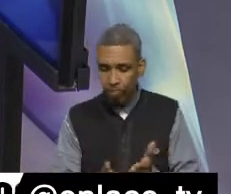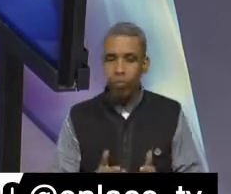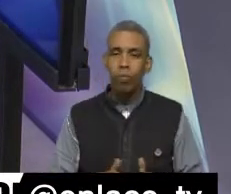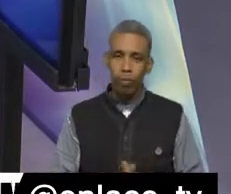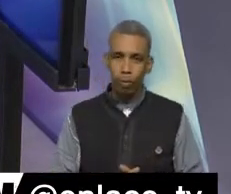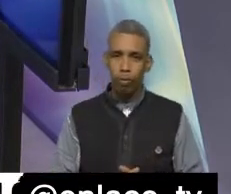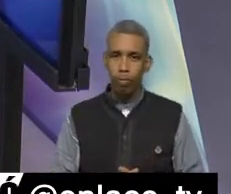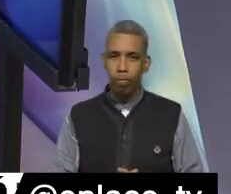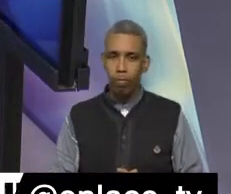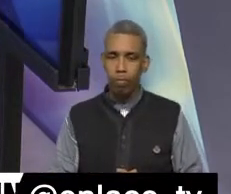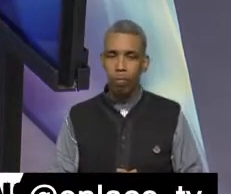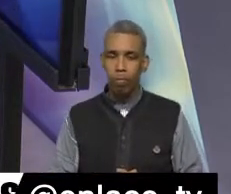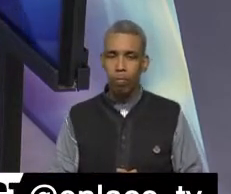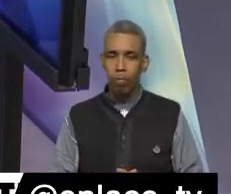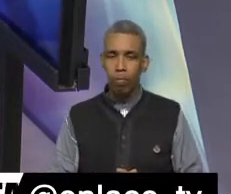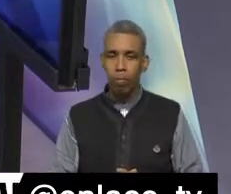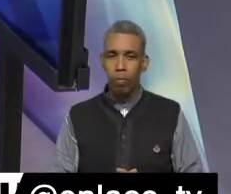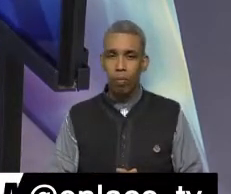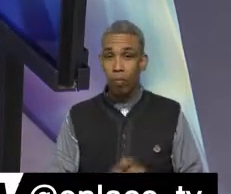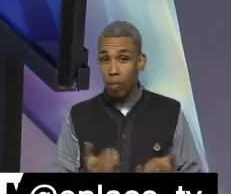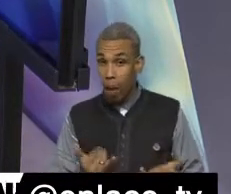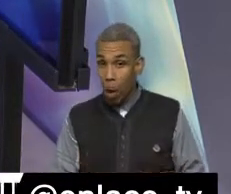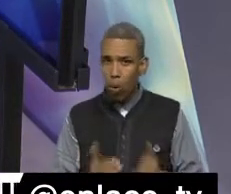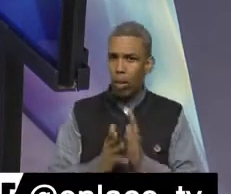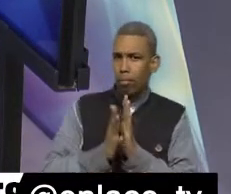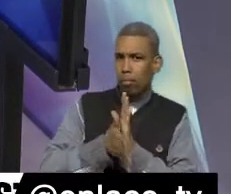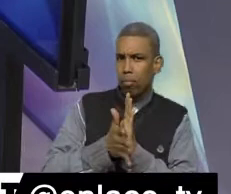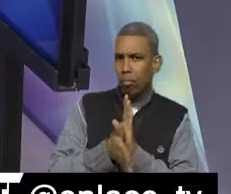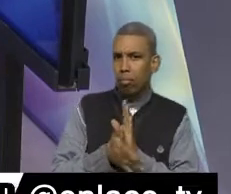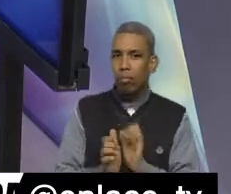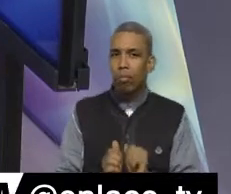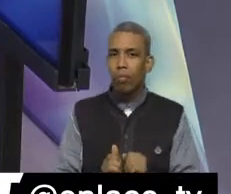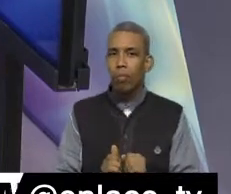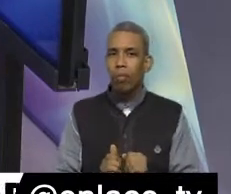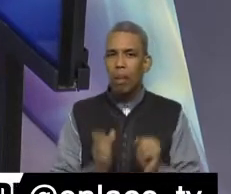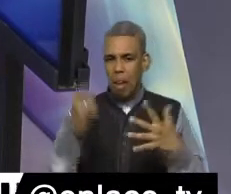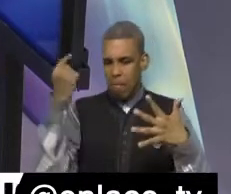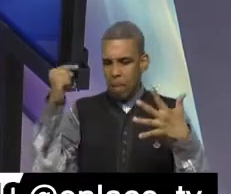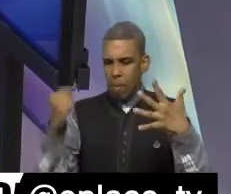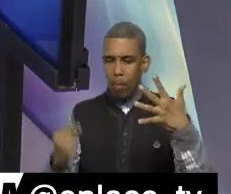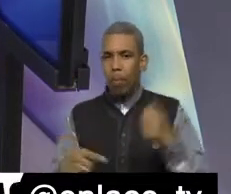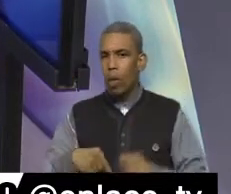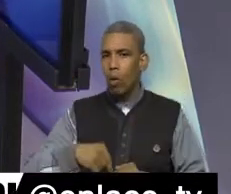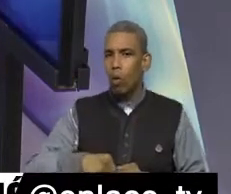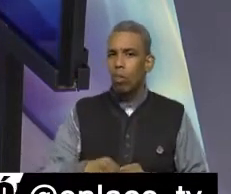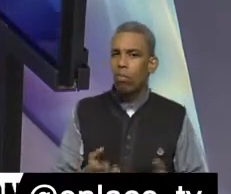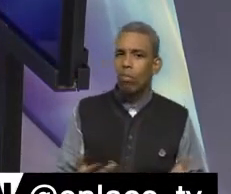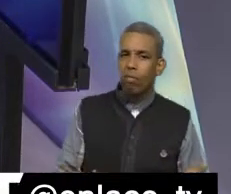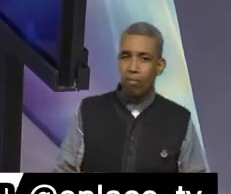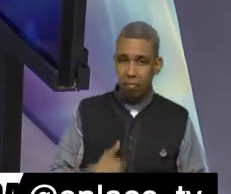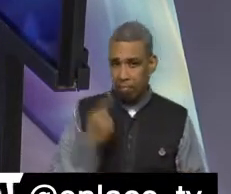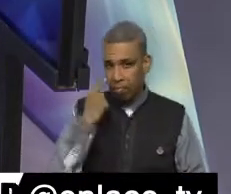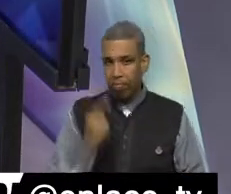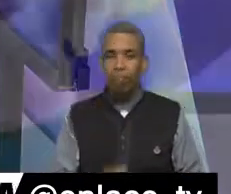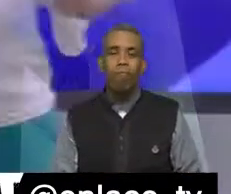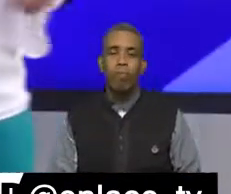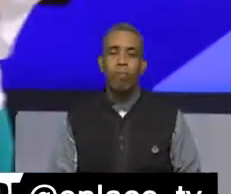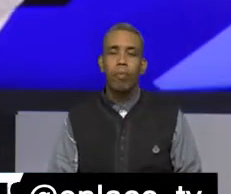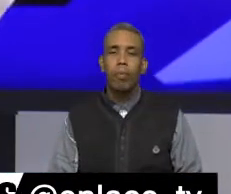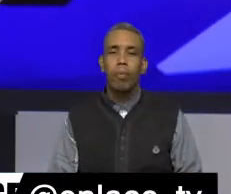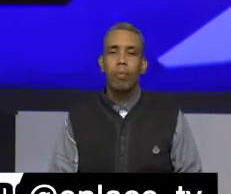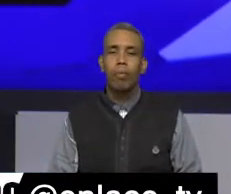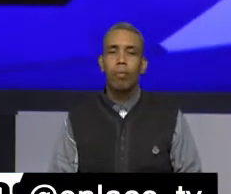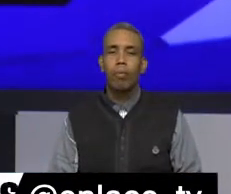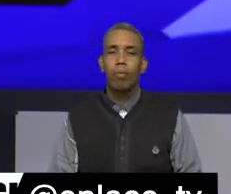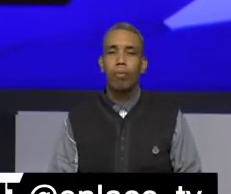www.enlacetelevisión.com. Son las 6:00 de la tarde, es momento de que adelantemos algunos de los titulares de la presente emisión informativa. Comenzamos.